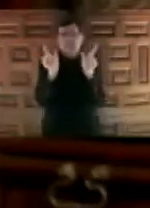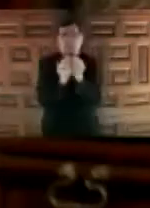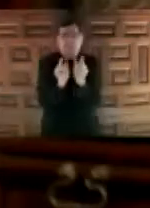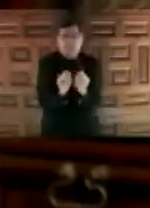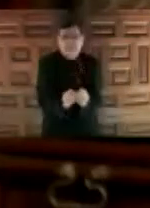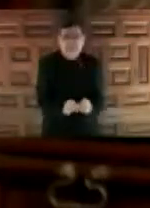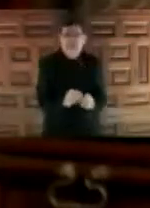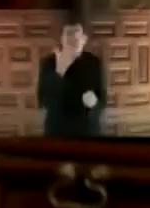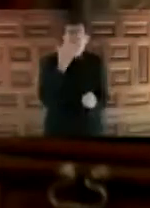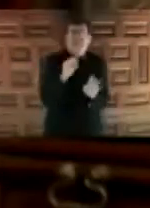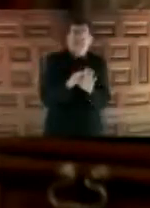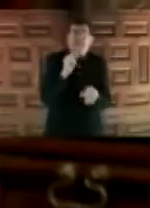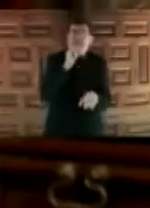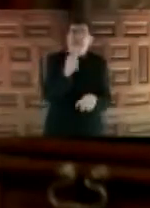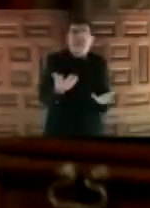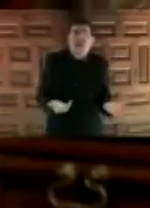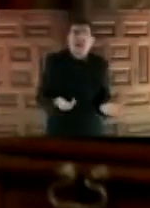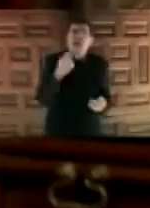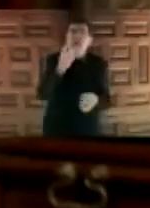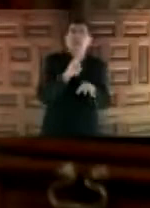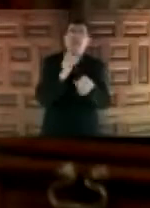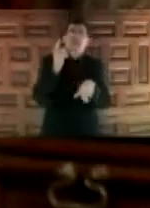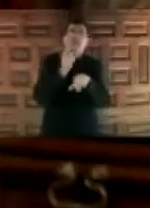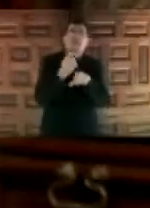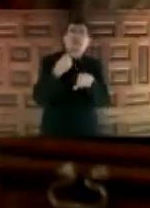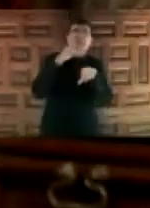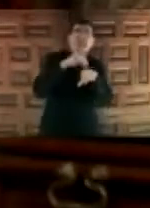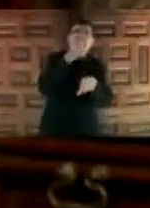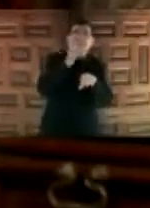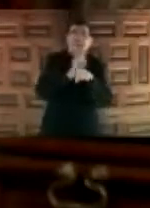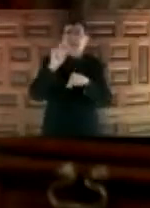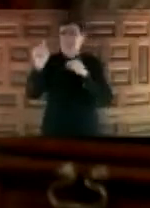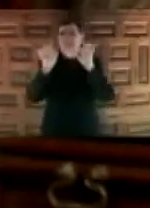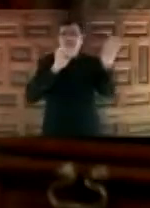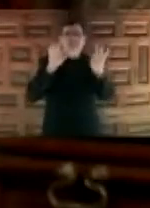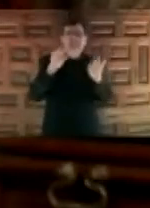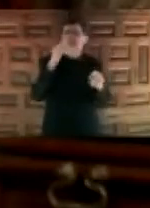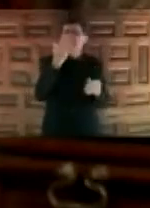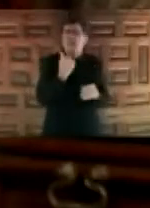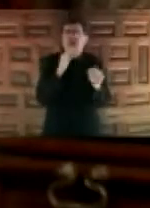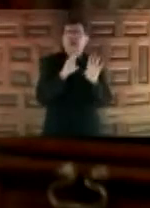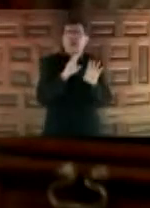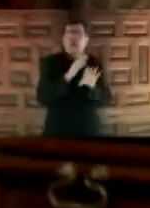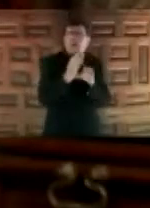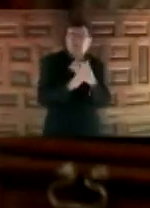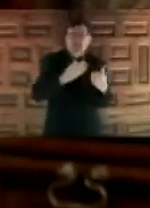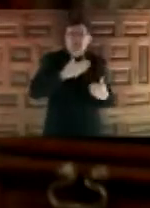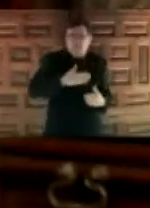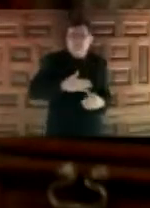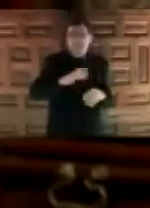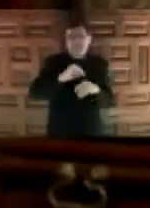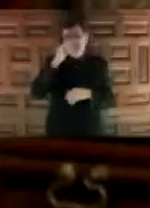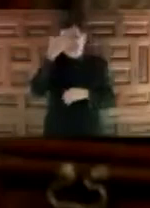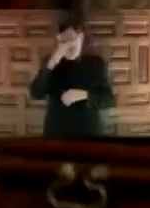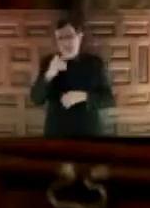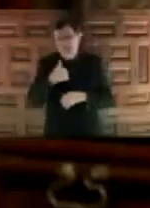sea, prácticamente nada. Y los primeros los pone el secretario. Entonces, no hay un juego ahí. Sé que es